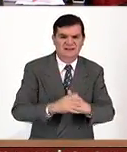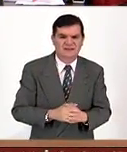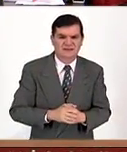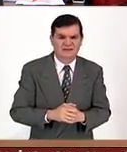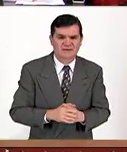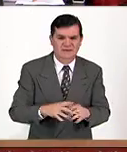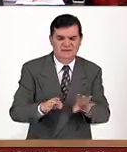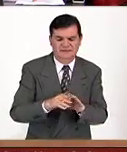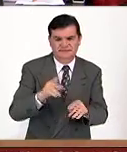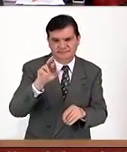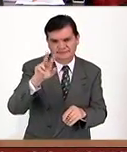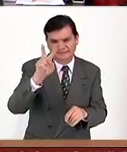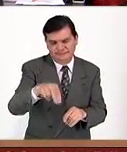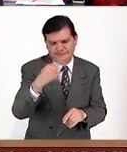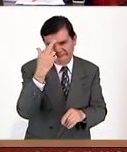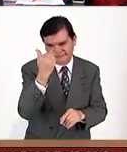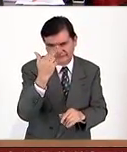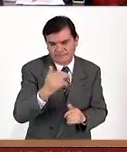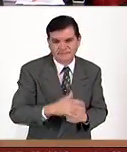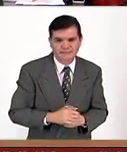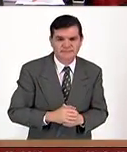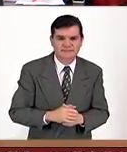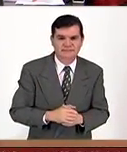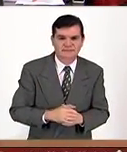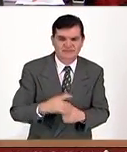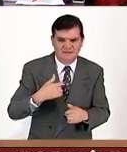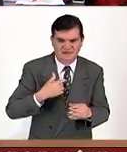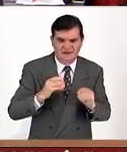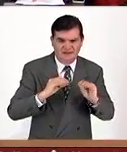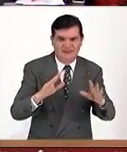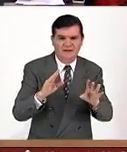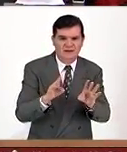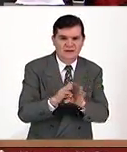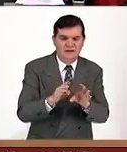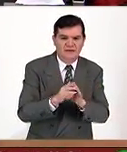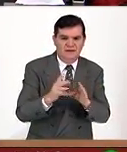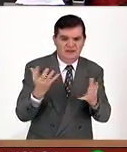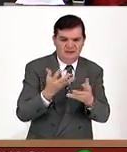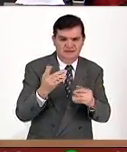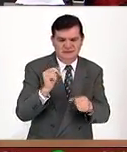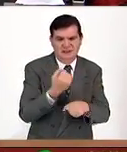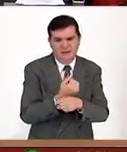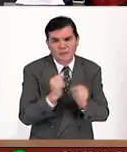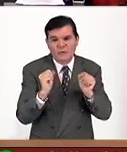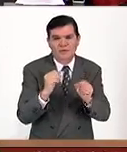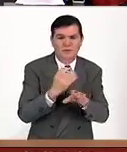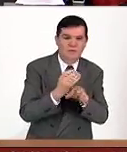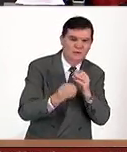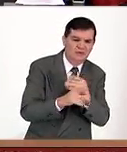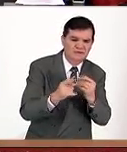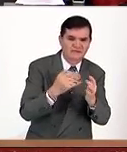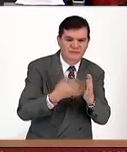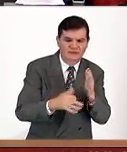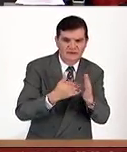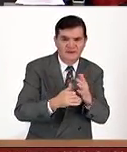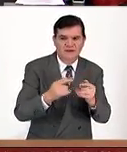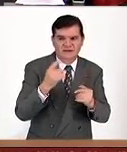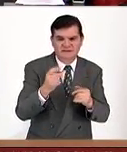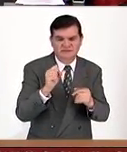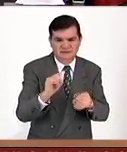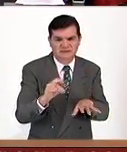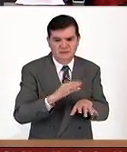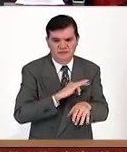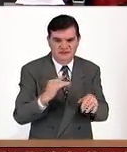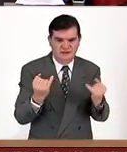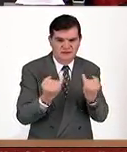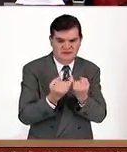No, tienes razón, por favor. Sí. Dejemos que estén, que si se aburren, bueno, que se desaburran, Claro. que